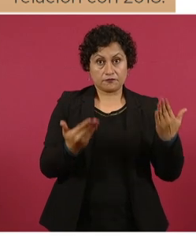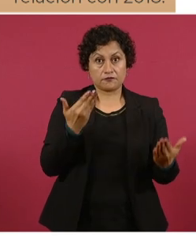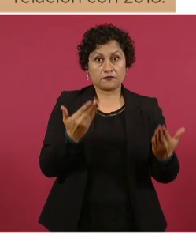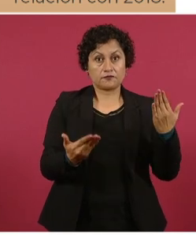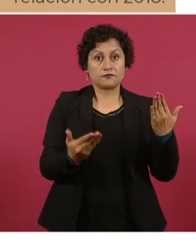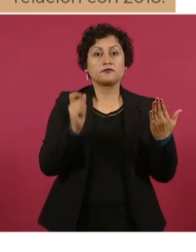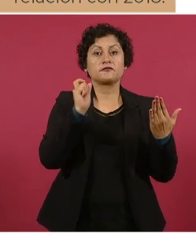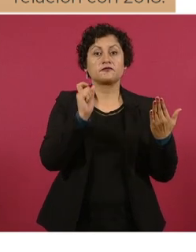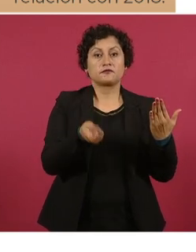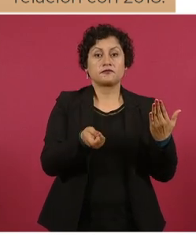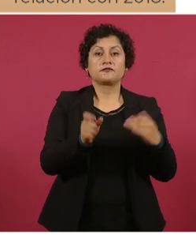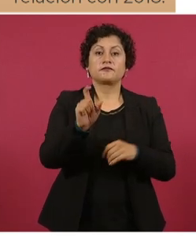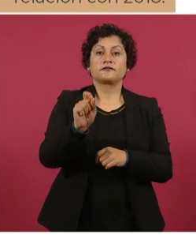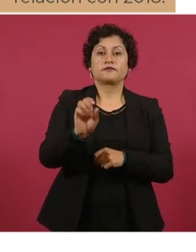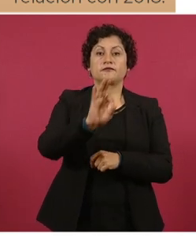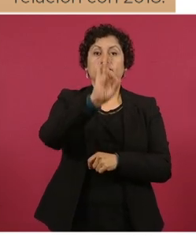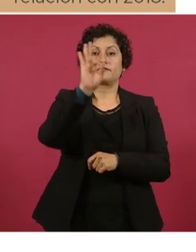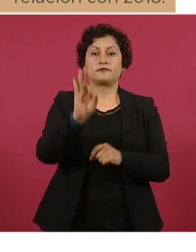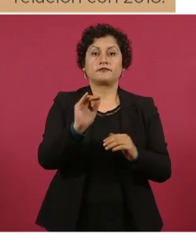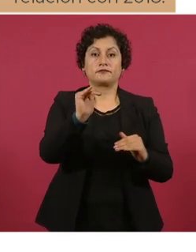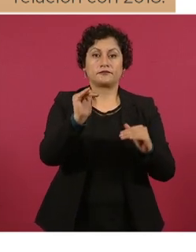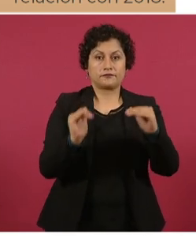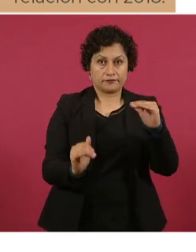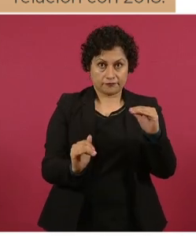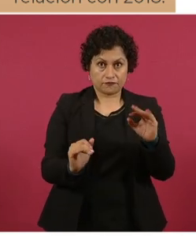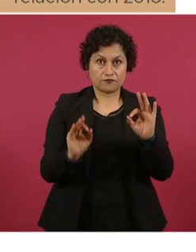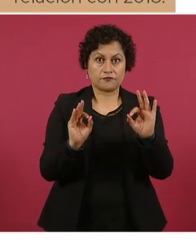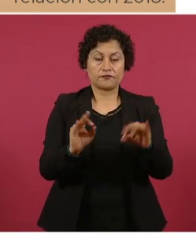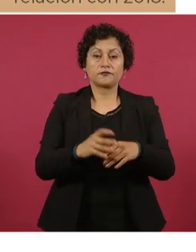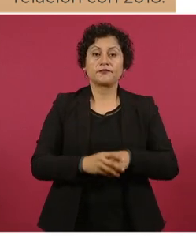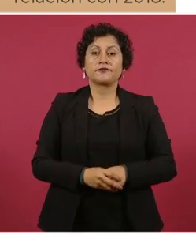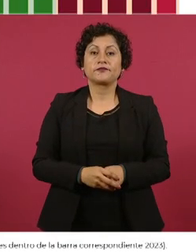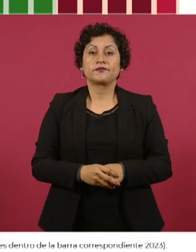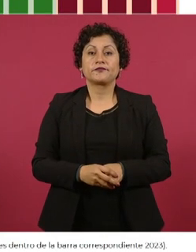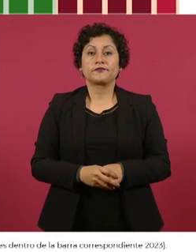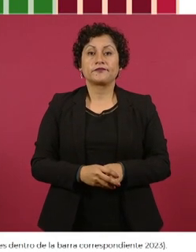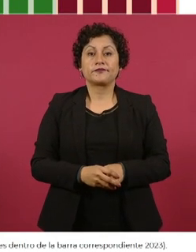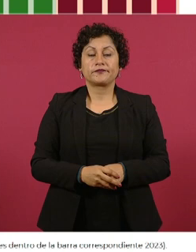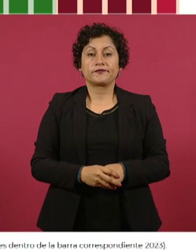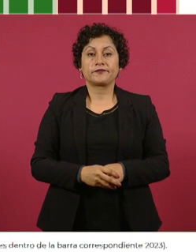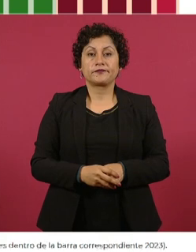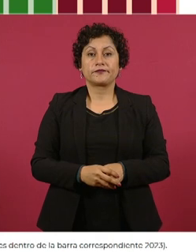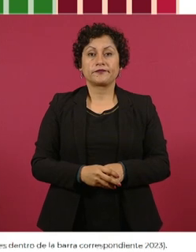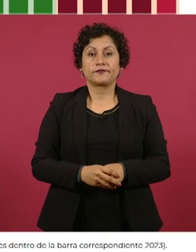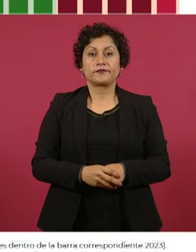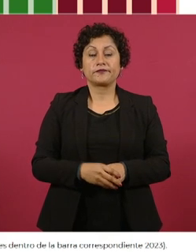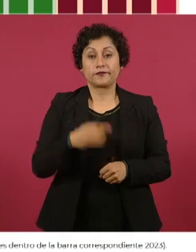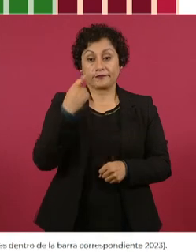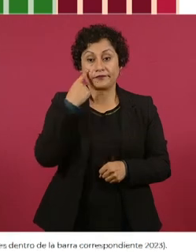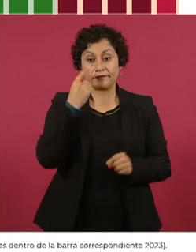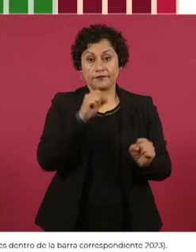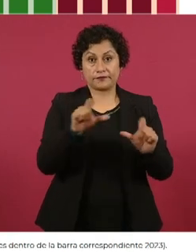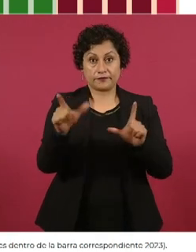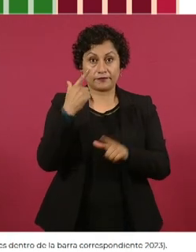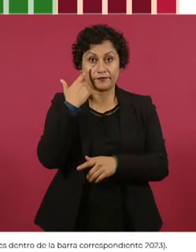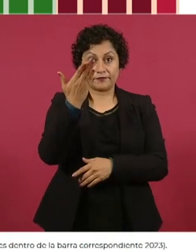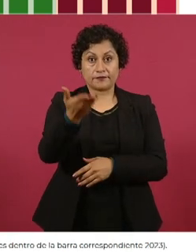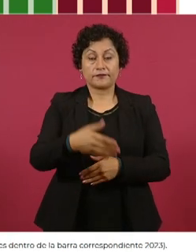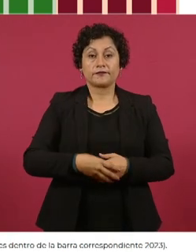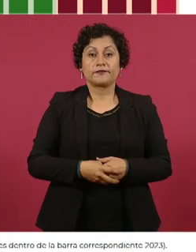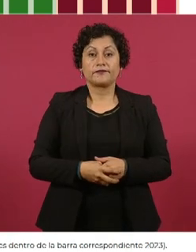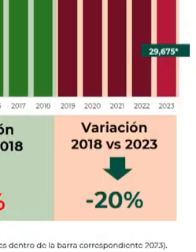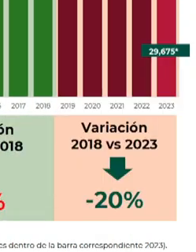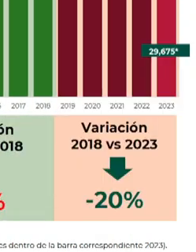el veinte por ciento menos. Adelante. Y aquí está la lámina que se presenta mes a mes,